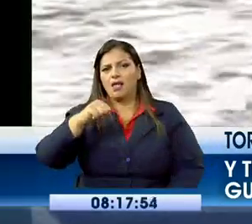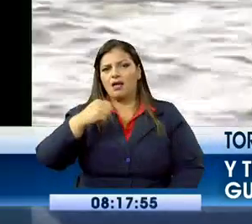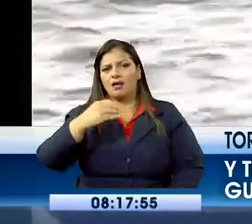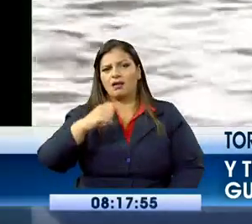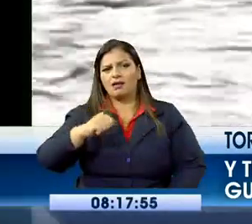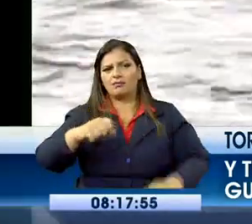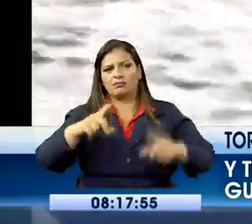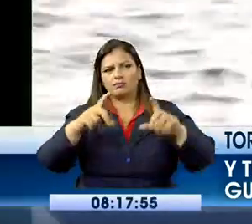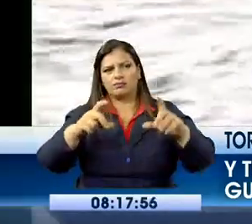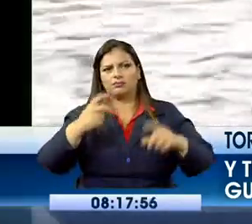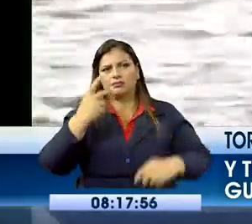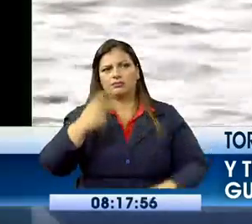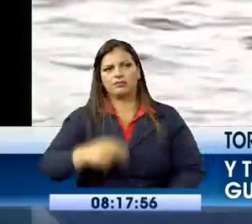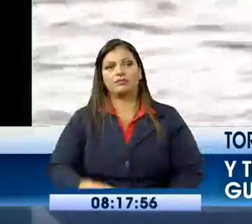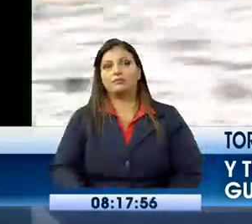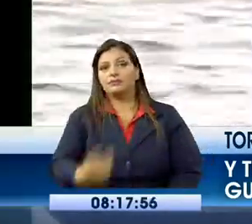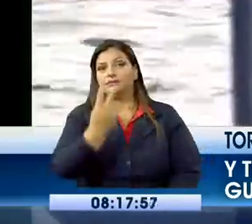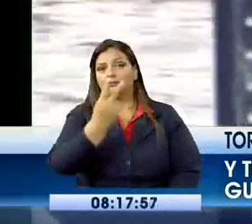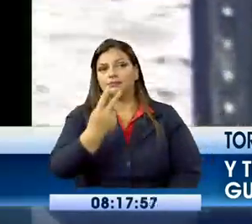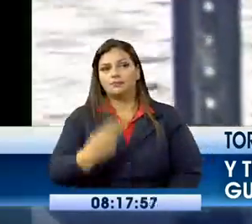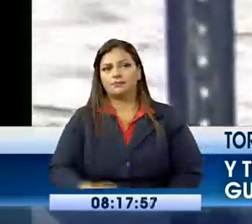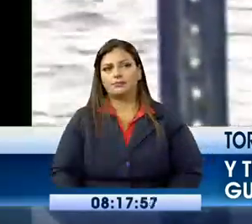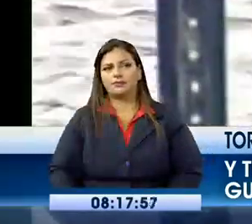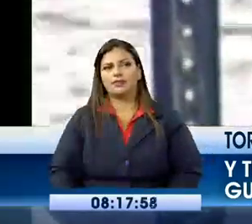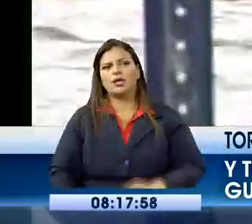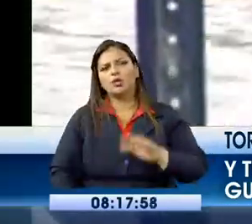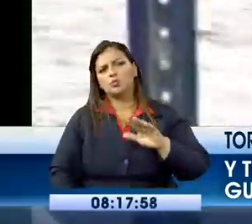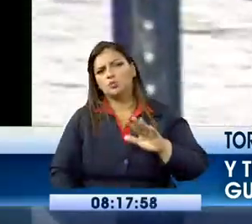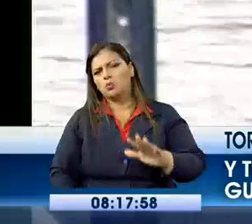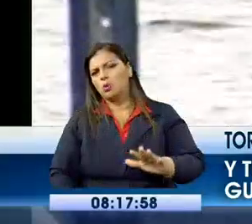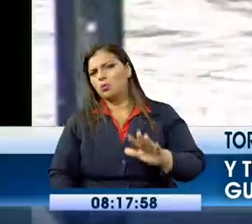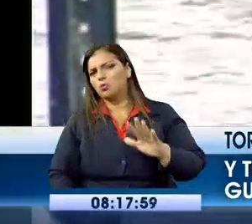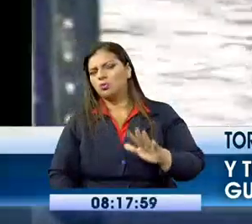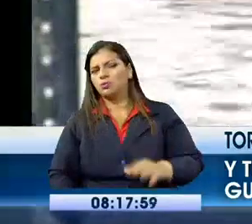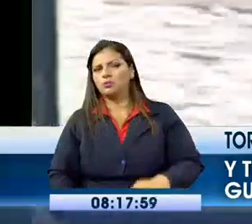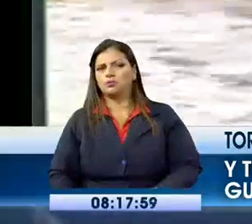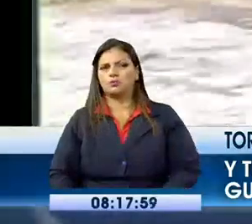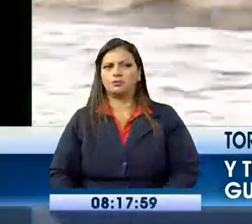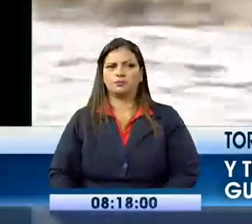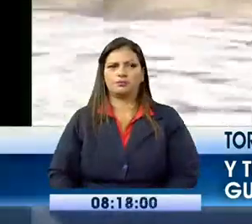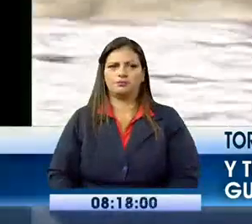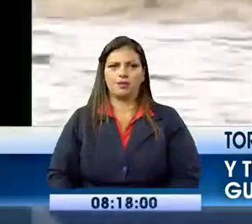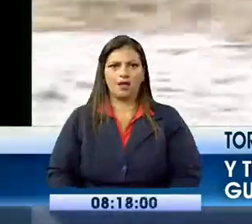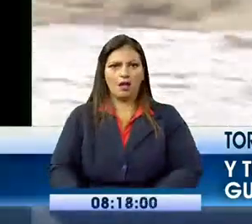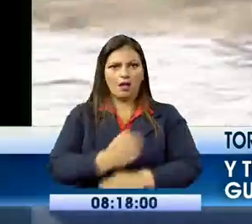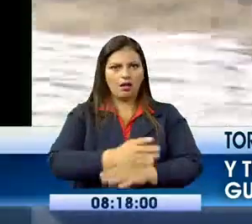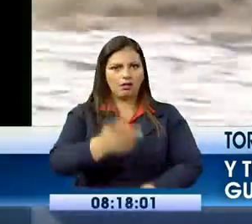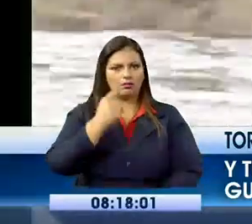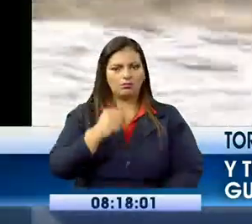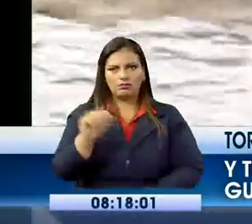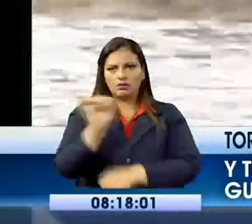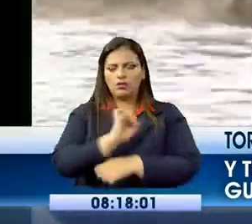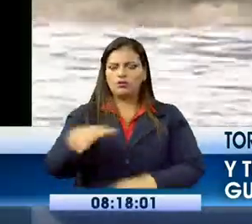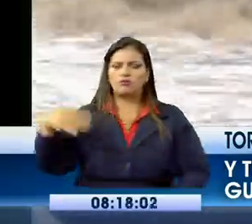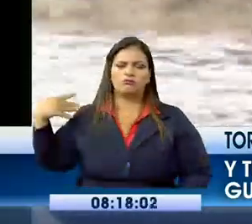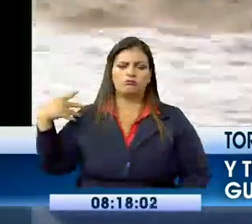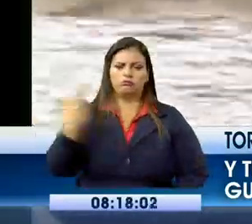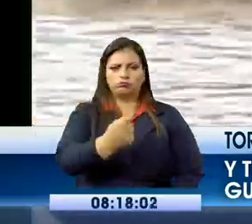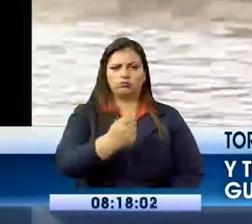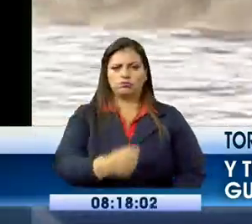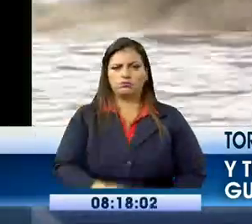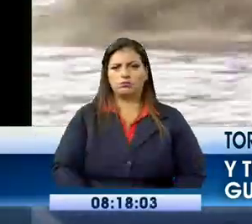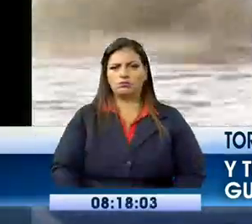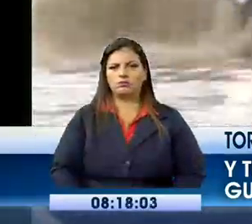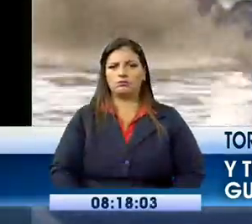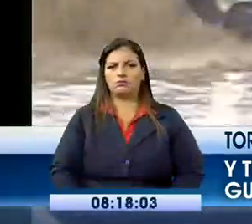verlo, mire ahí. Lo sancione. Bueno, ese viene un poco no tan duro. No tanto como no el otro. No tanta velocidad como el otro que efectivamente